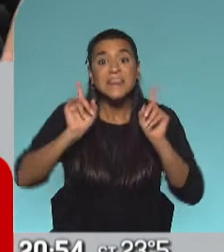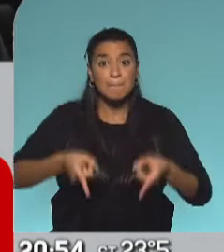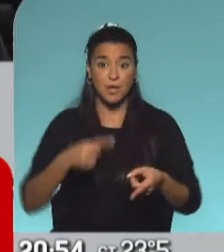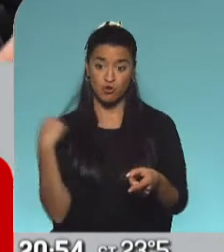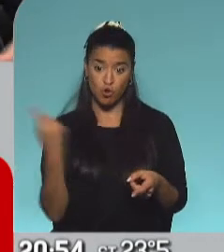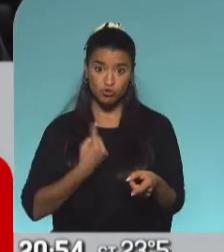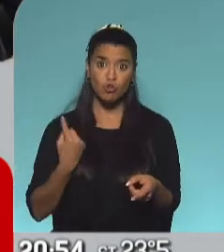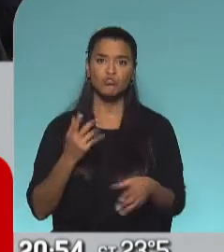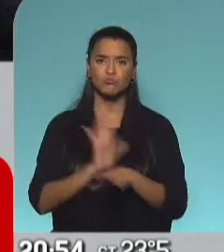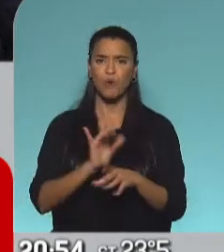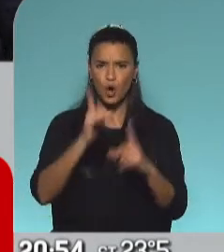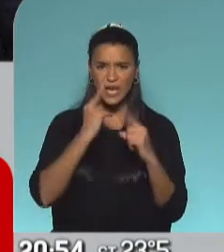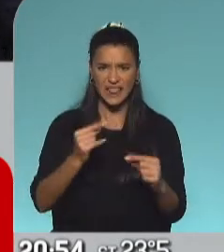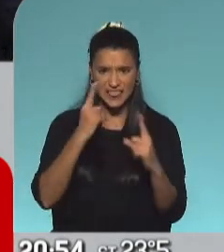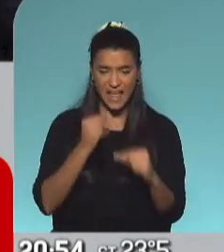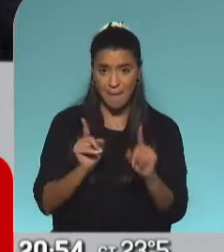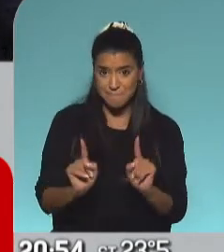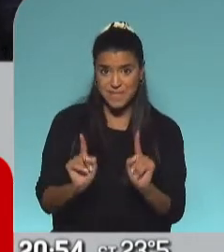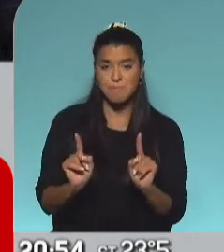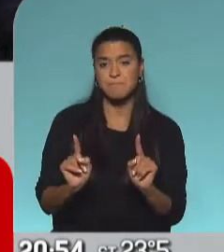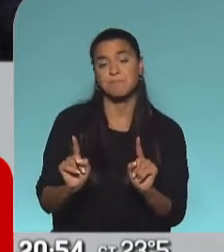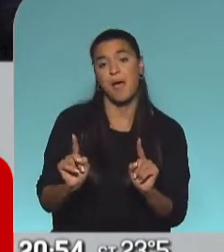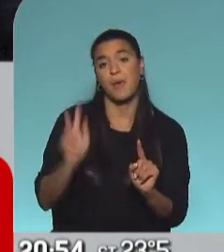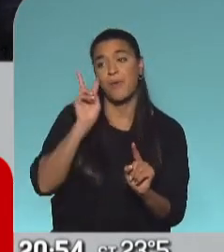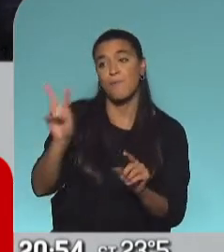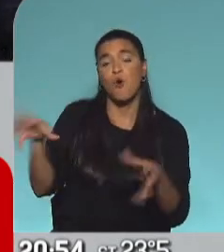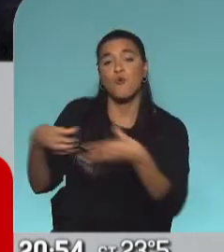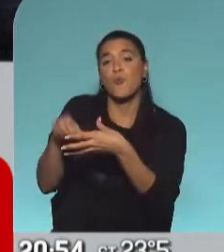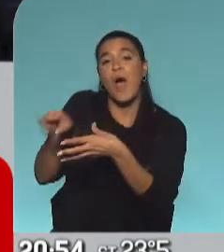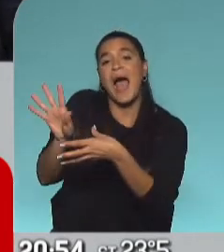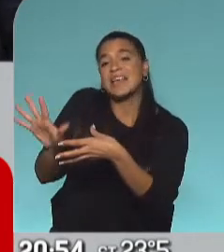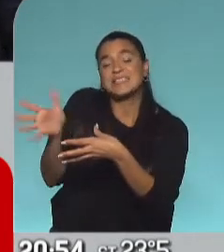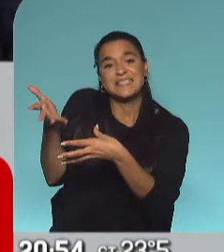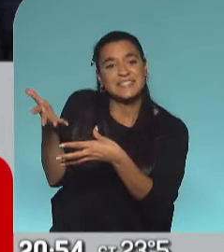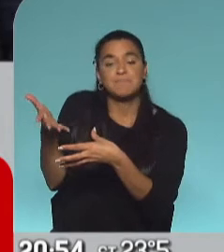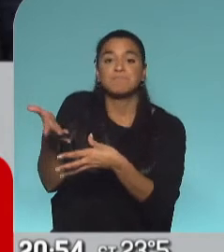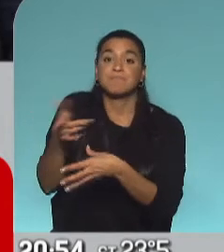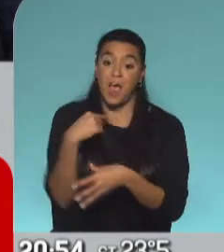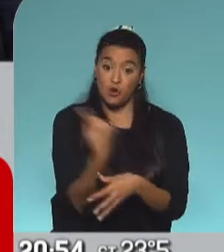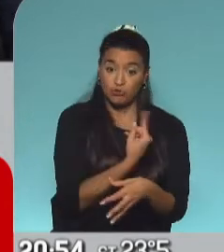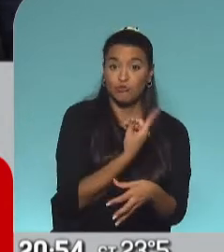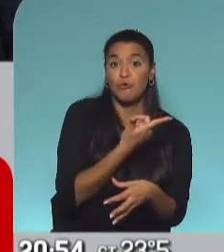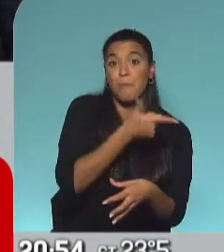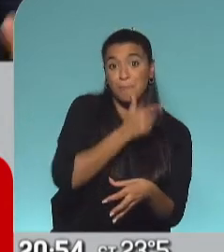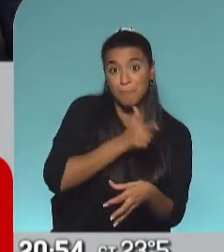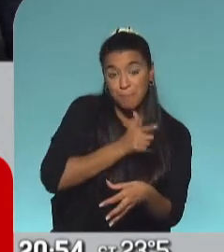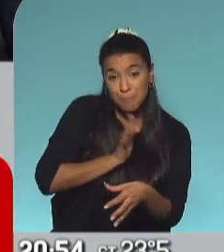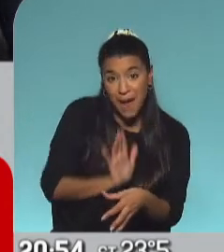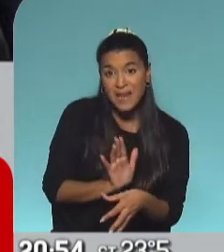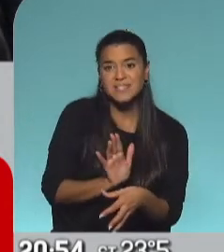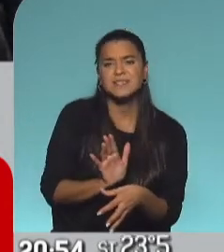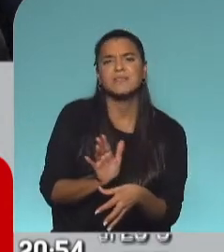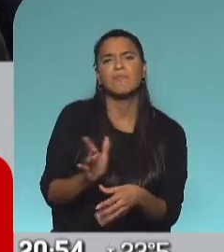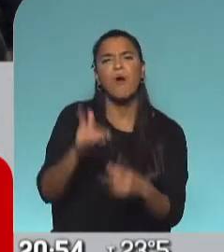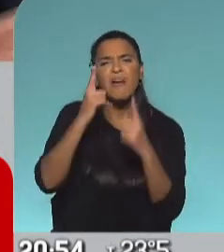nosotros tomamos esas críticas desde ese sector, desde ese espacio. Nos parece que más que